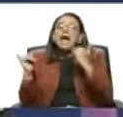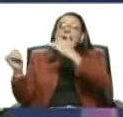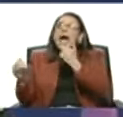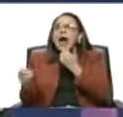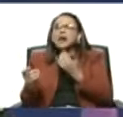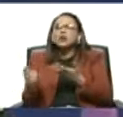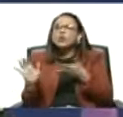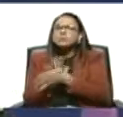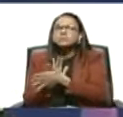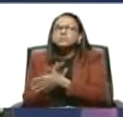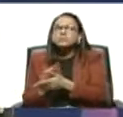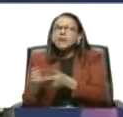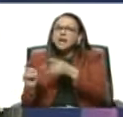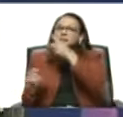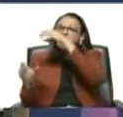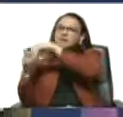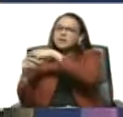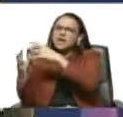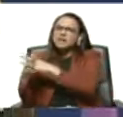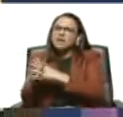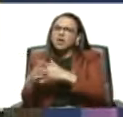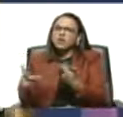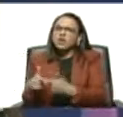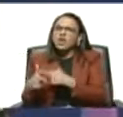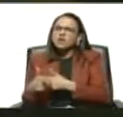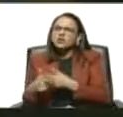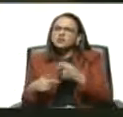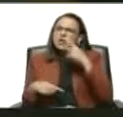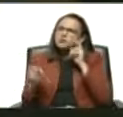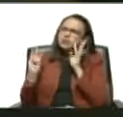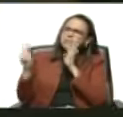justamente son élites para un sistema